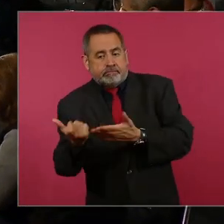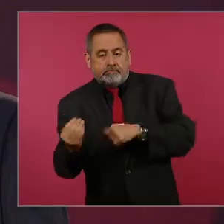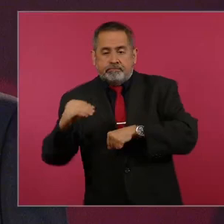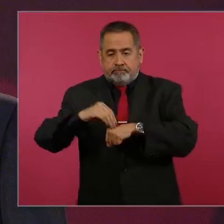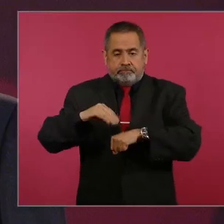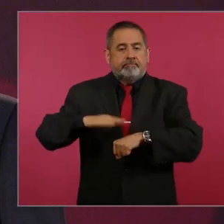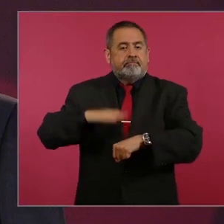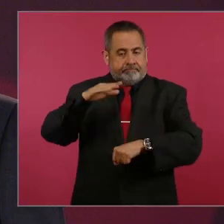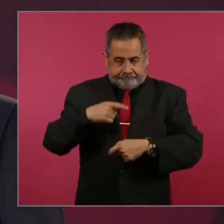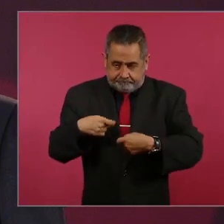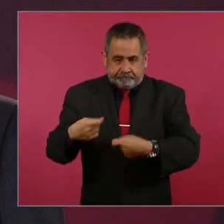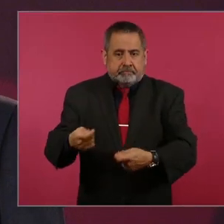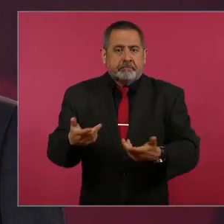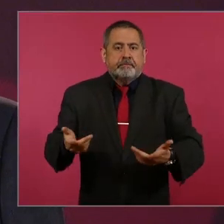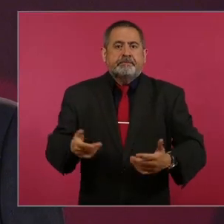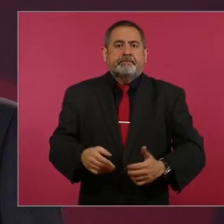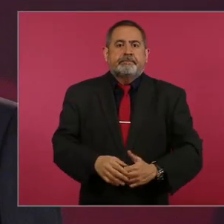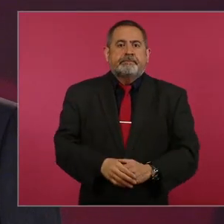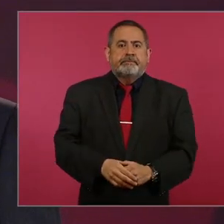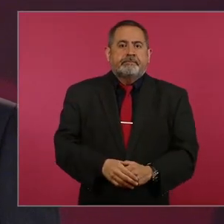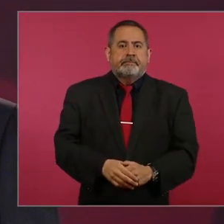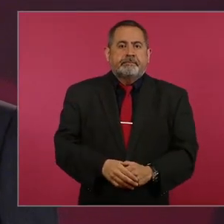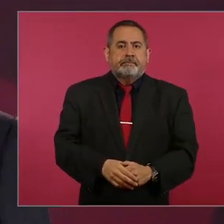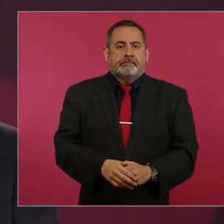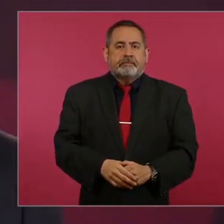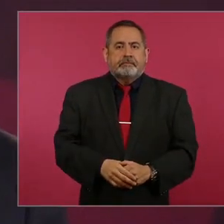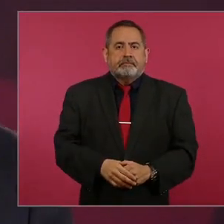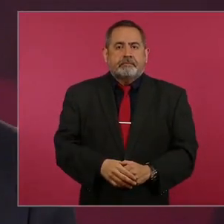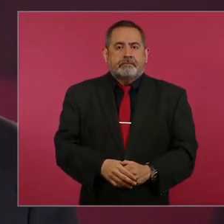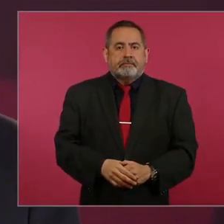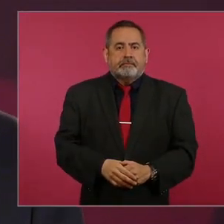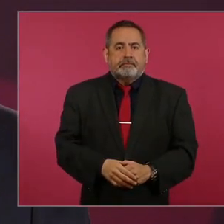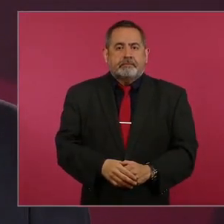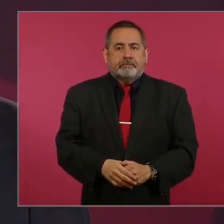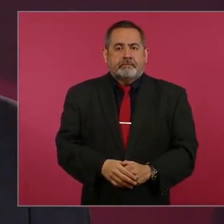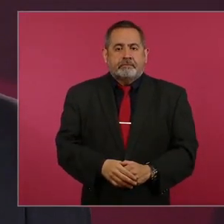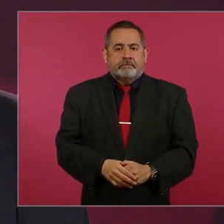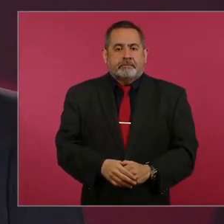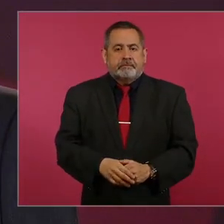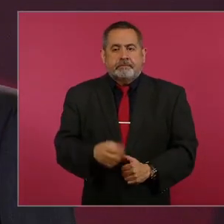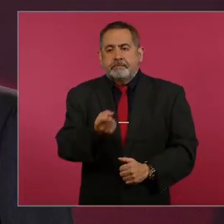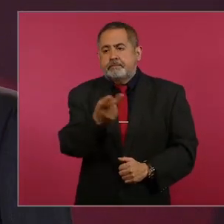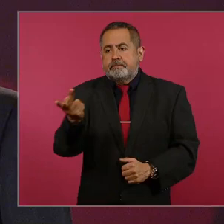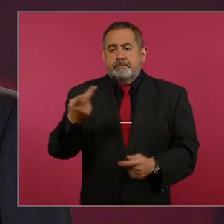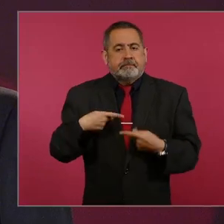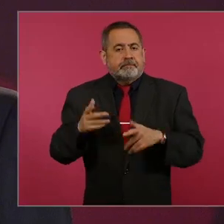el empleo,